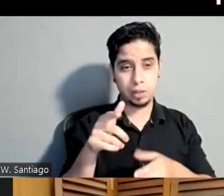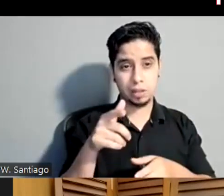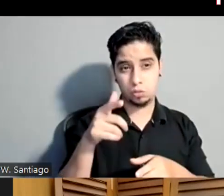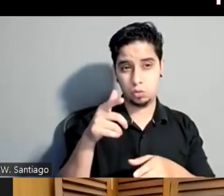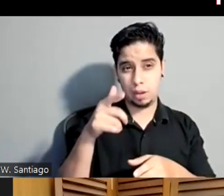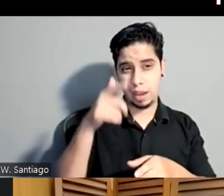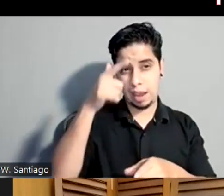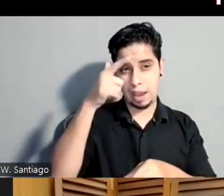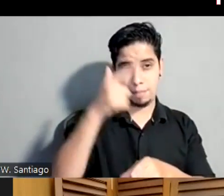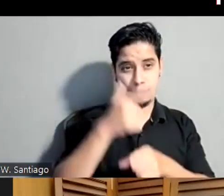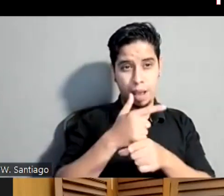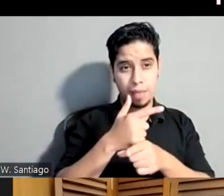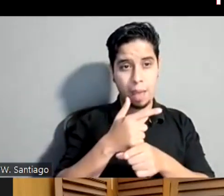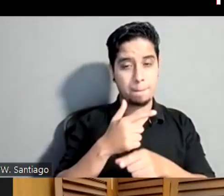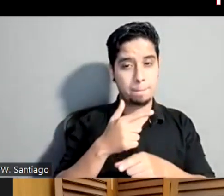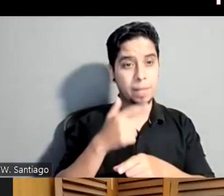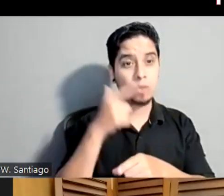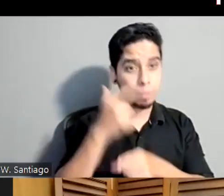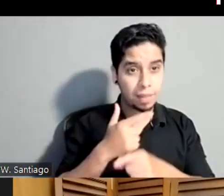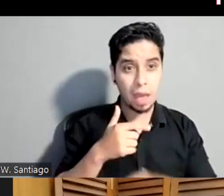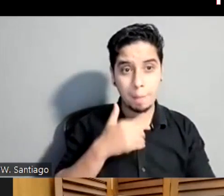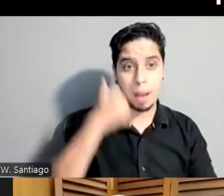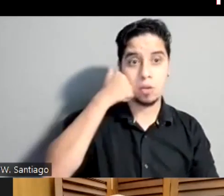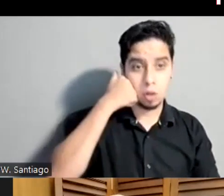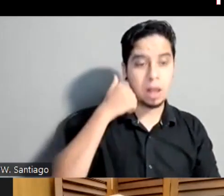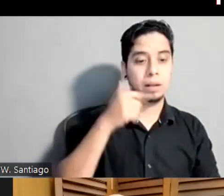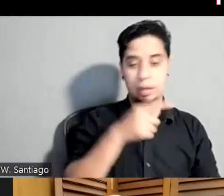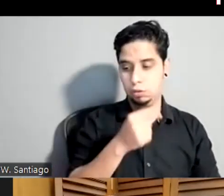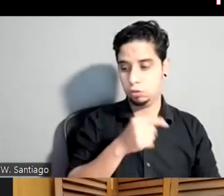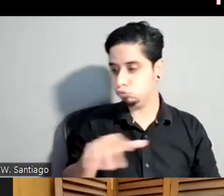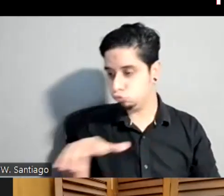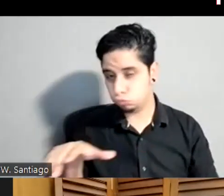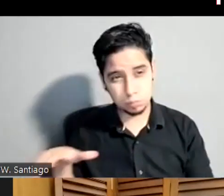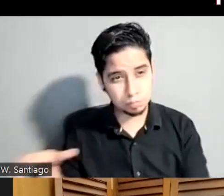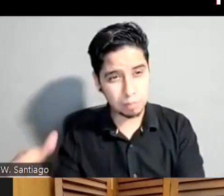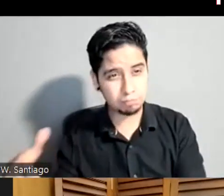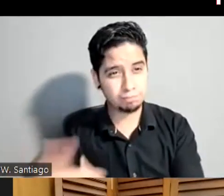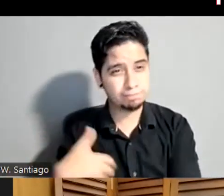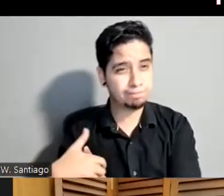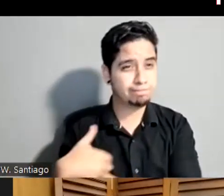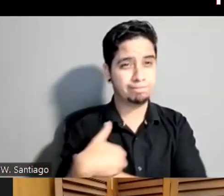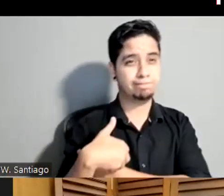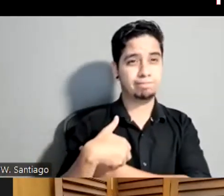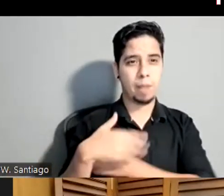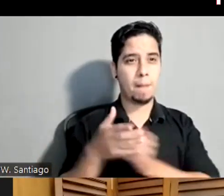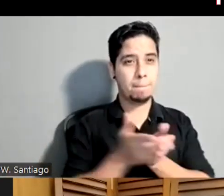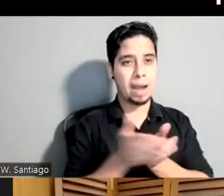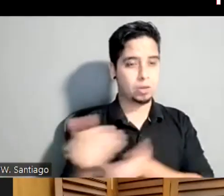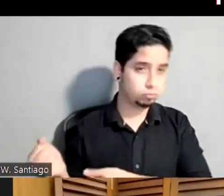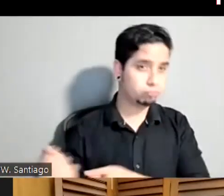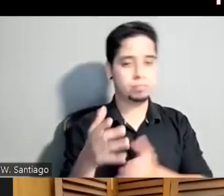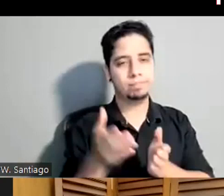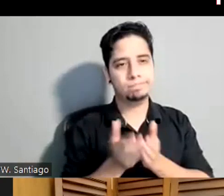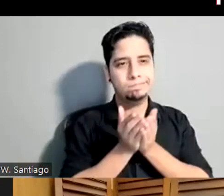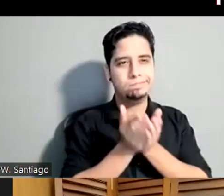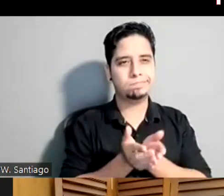porque él se quería quedar en Ponce con sus amiguitos. Dicho por él. Y lo agarró y lo sumó en el barco, porque en ese momento era barco. Y